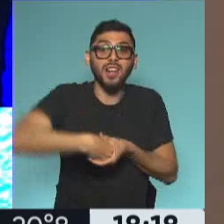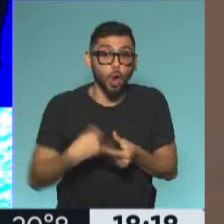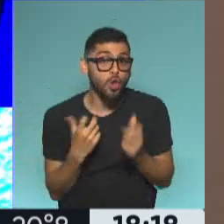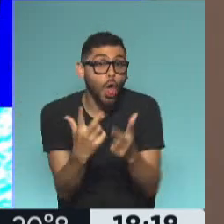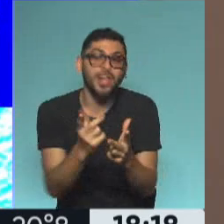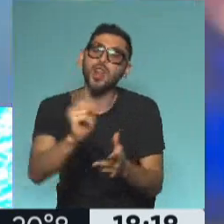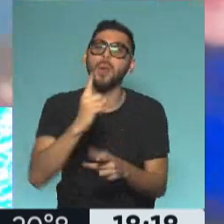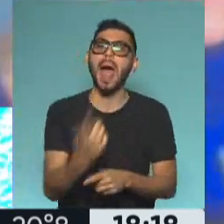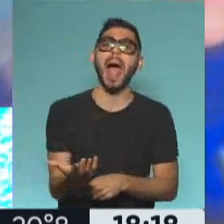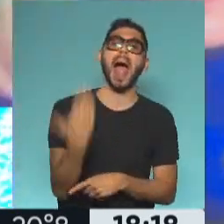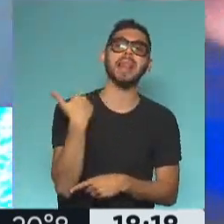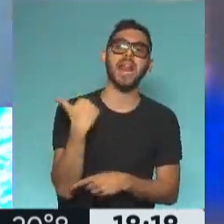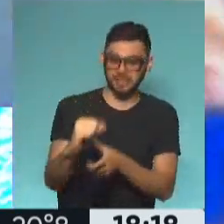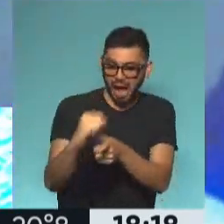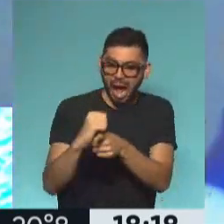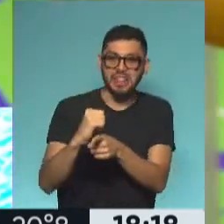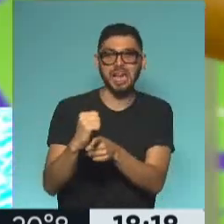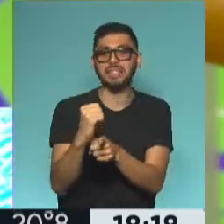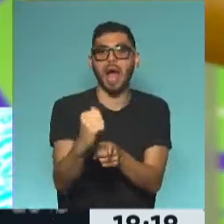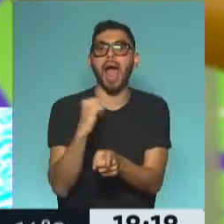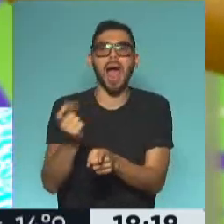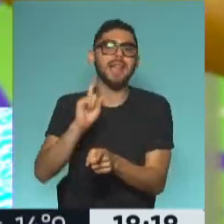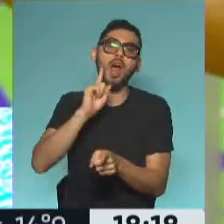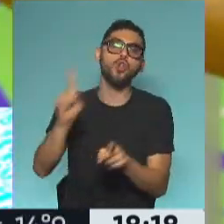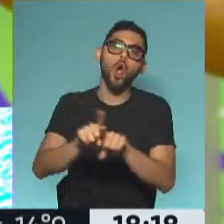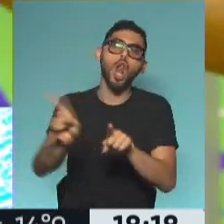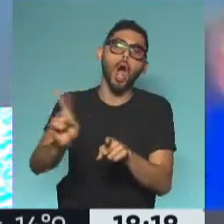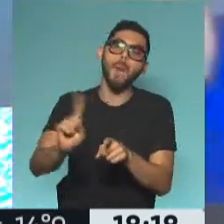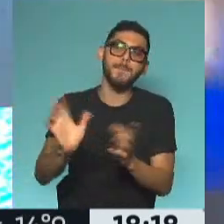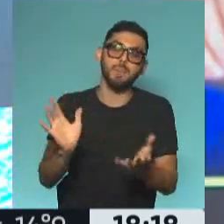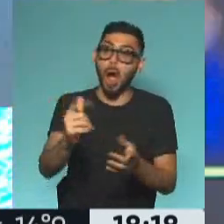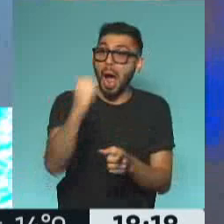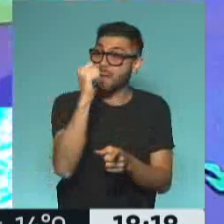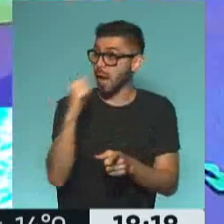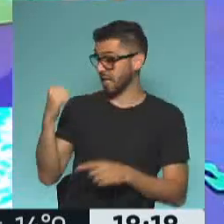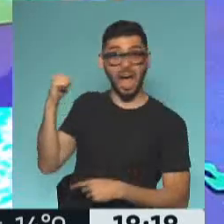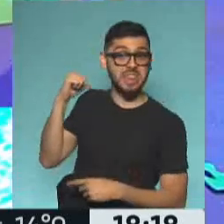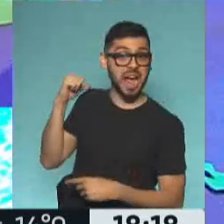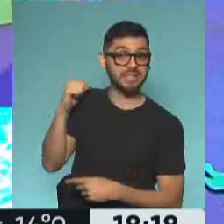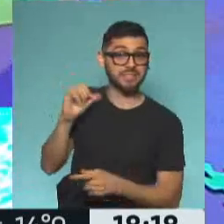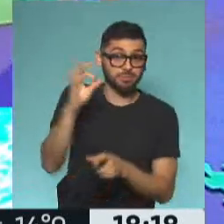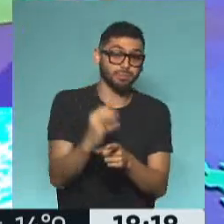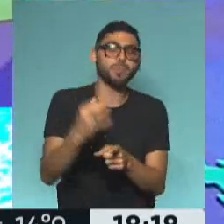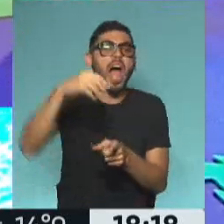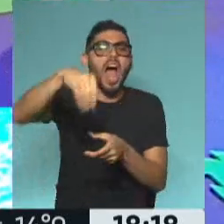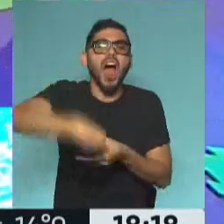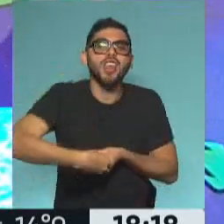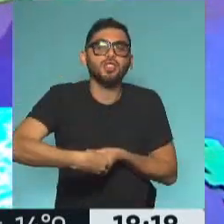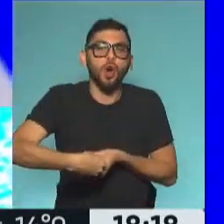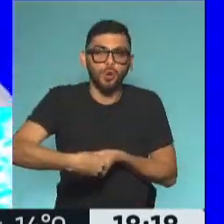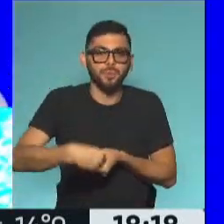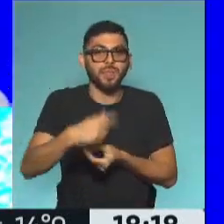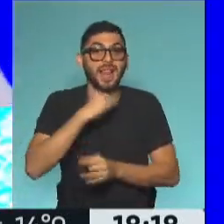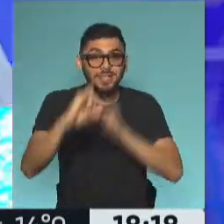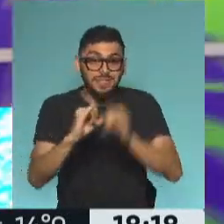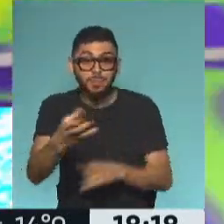No, por detrás. Detrás no es dentro. Detrás es como que está ahí. Perdón. No, está adentro. ¿Quiere